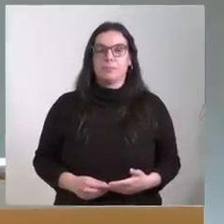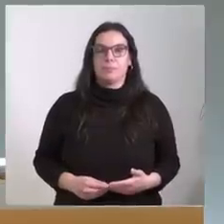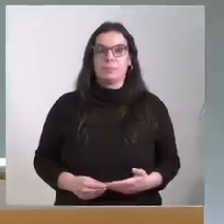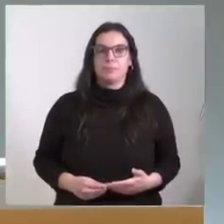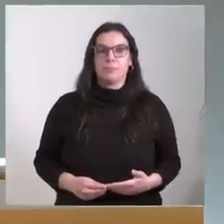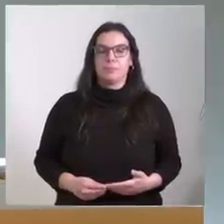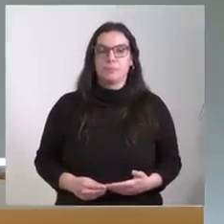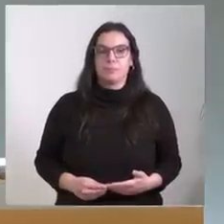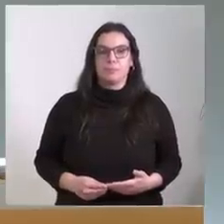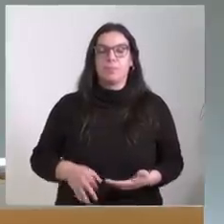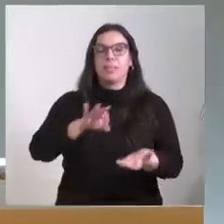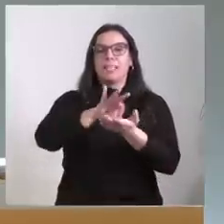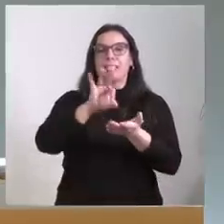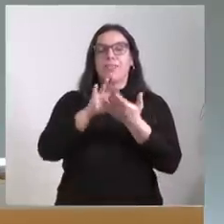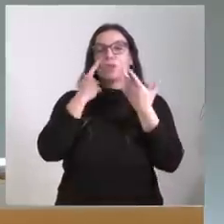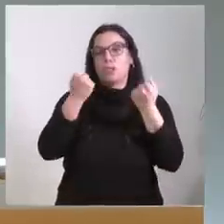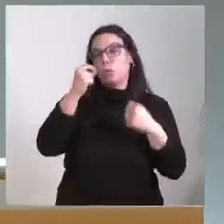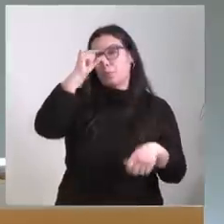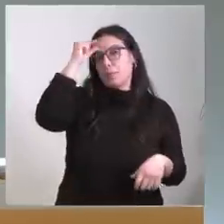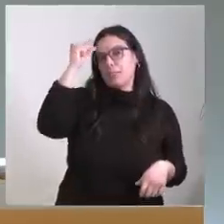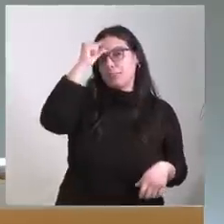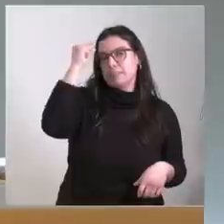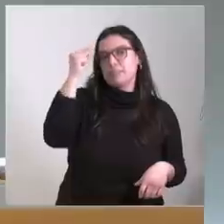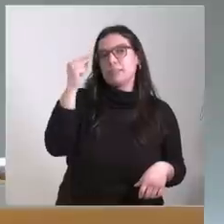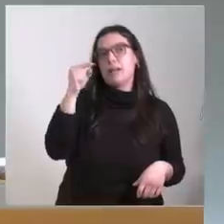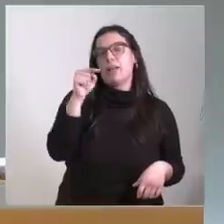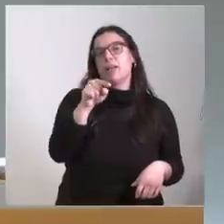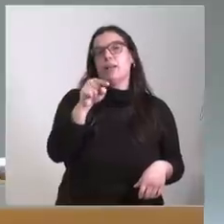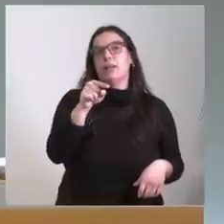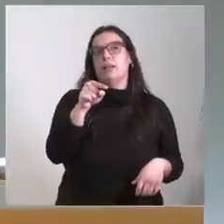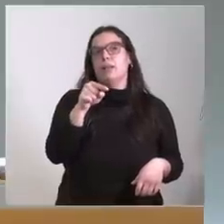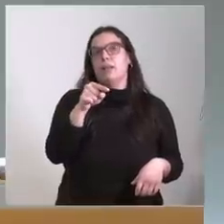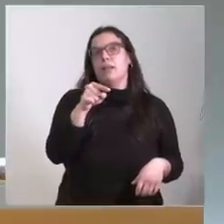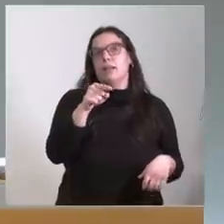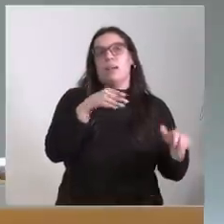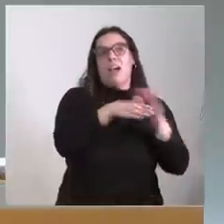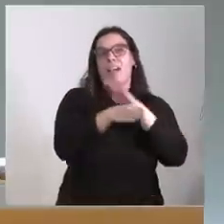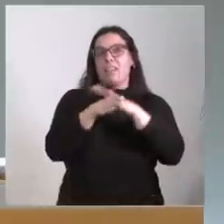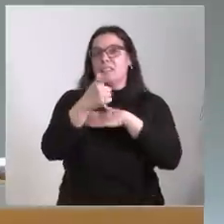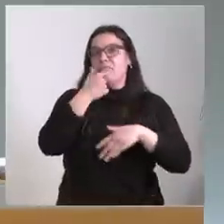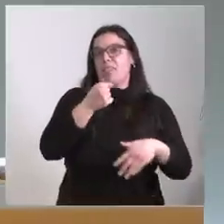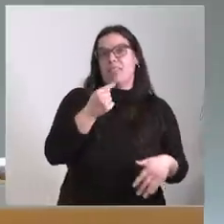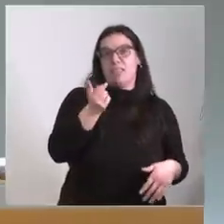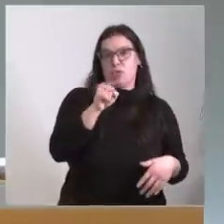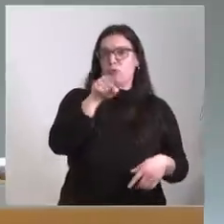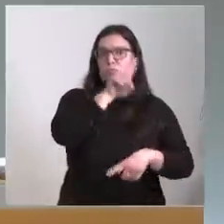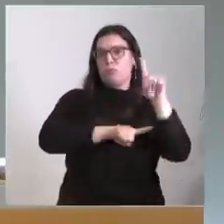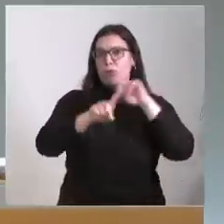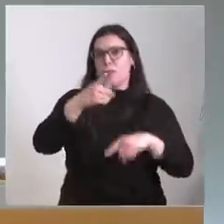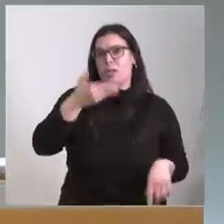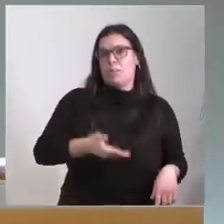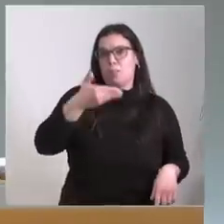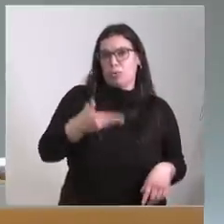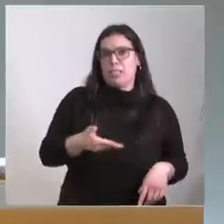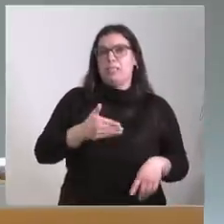el servicio de salud mental no es uno de los que más acceso tiene los ciudadanos es un problema importante y que no